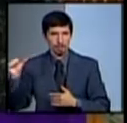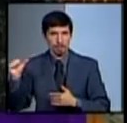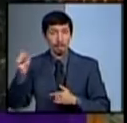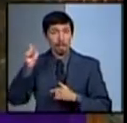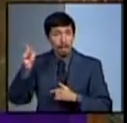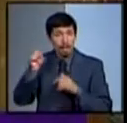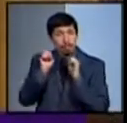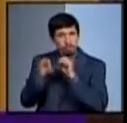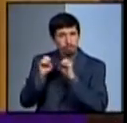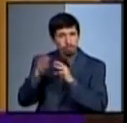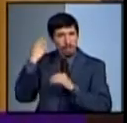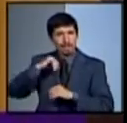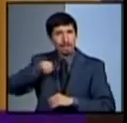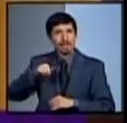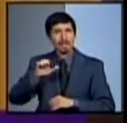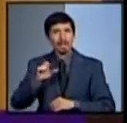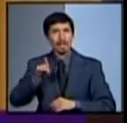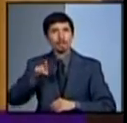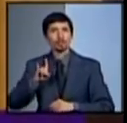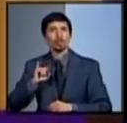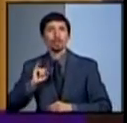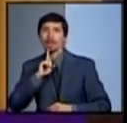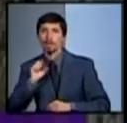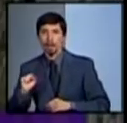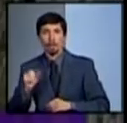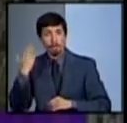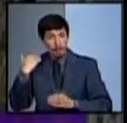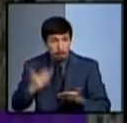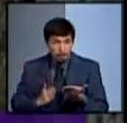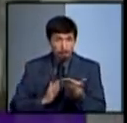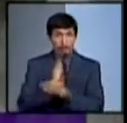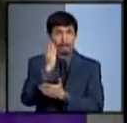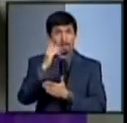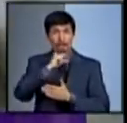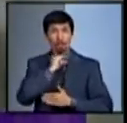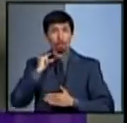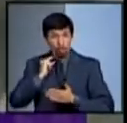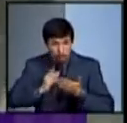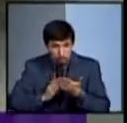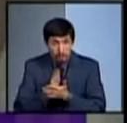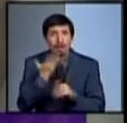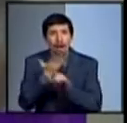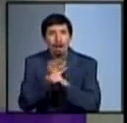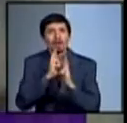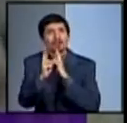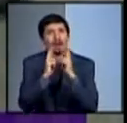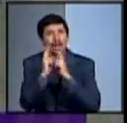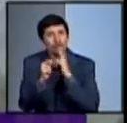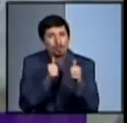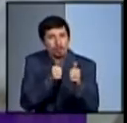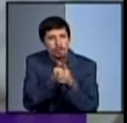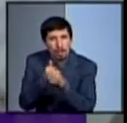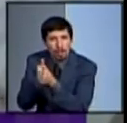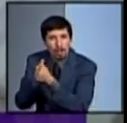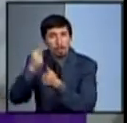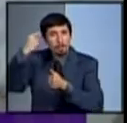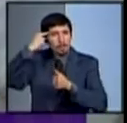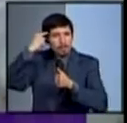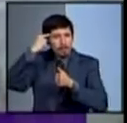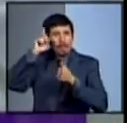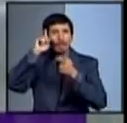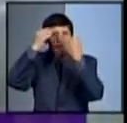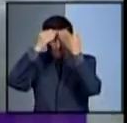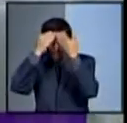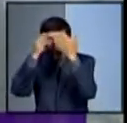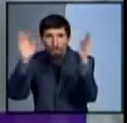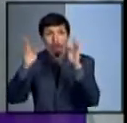formación jesuita, ya desde el inicio de su pontificado dio muestras de una relación más cercana y un pensamiento más abierto